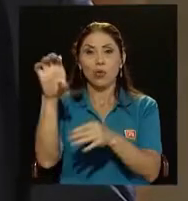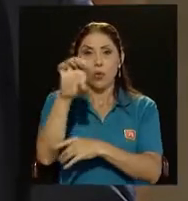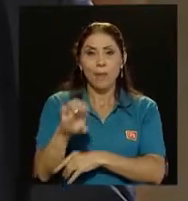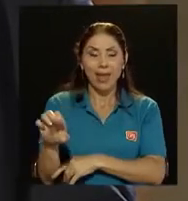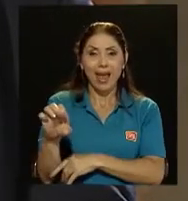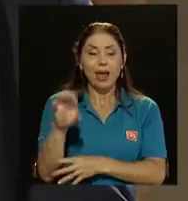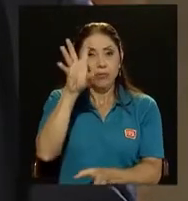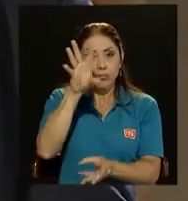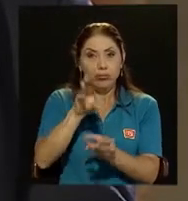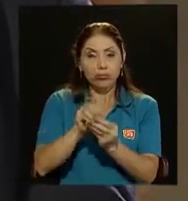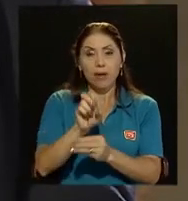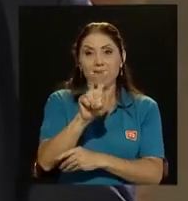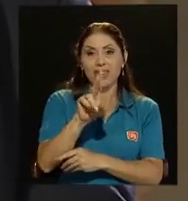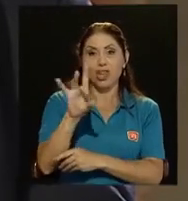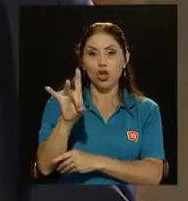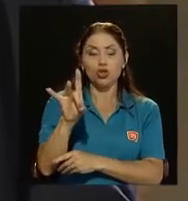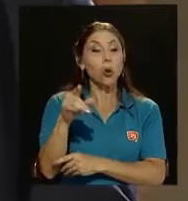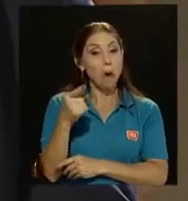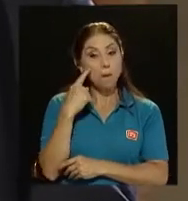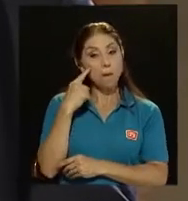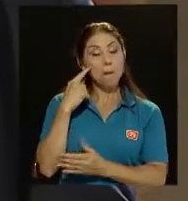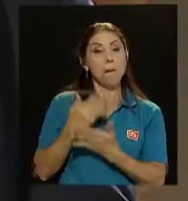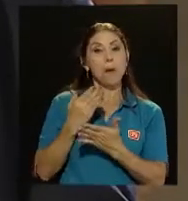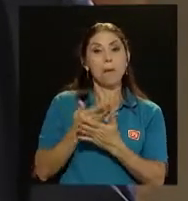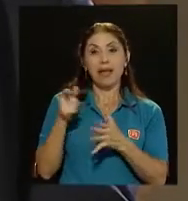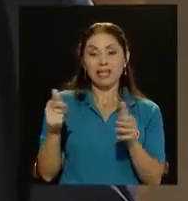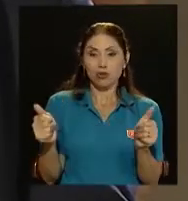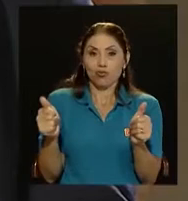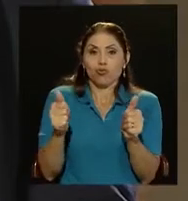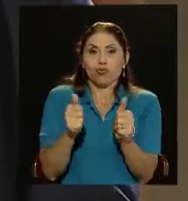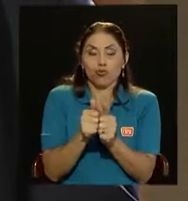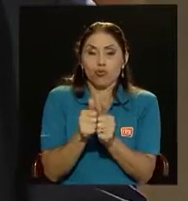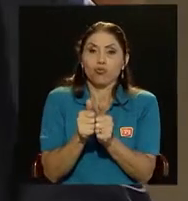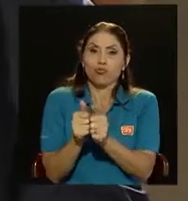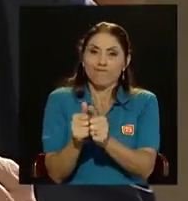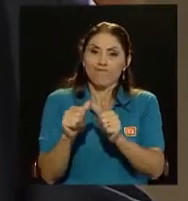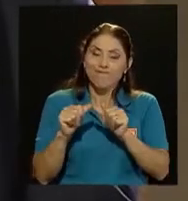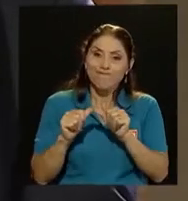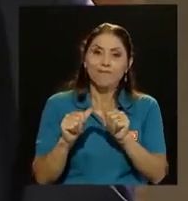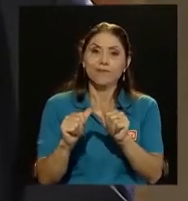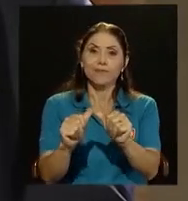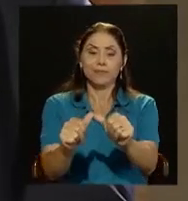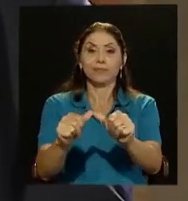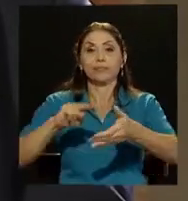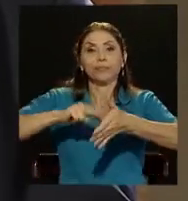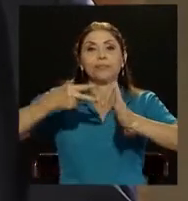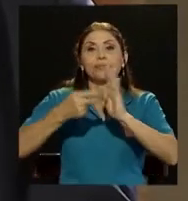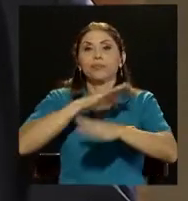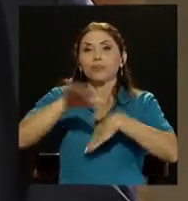unidad y mostrar esa unidad, que consistiría en que todos los países